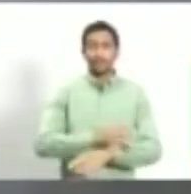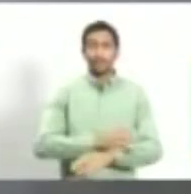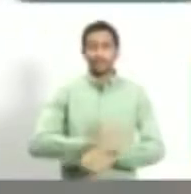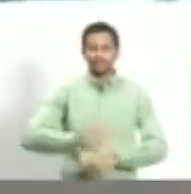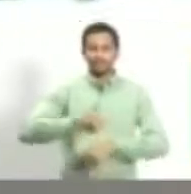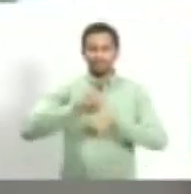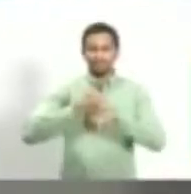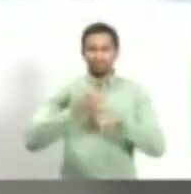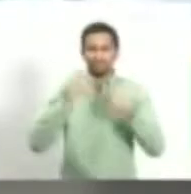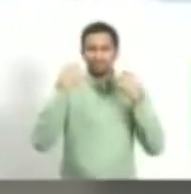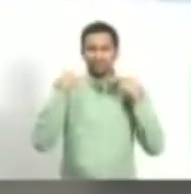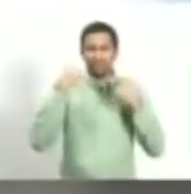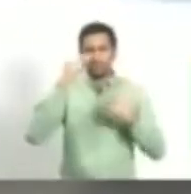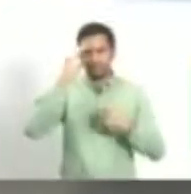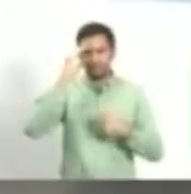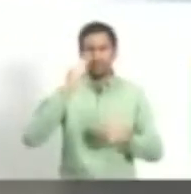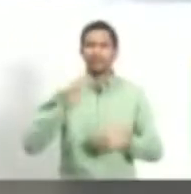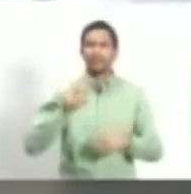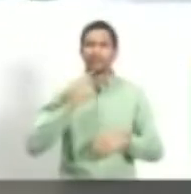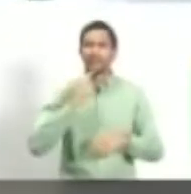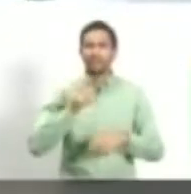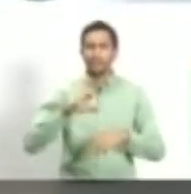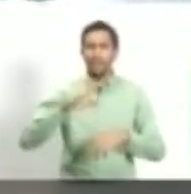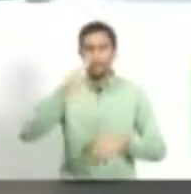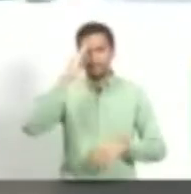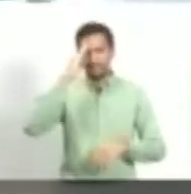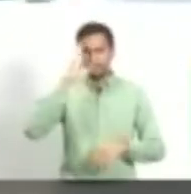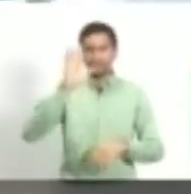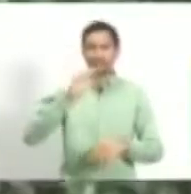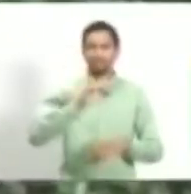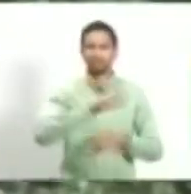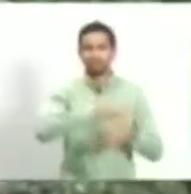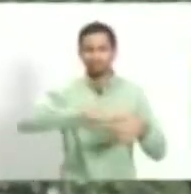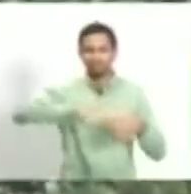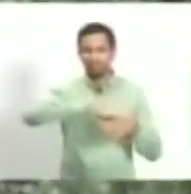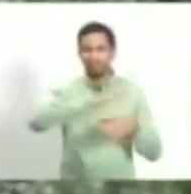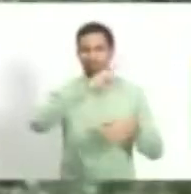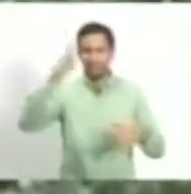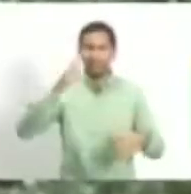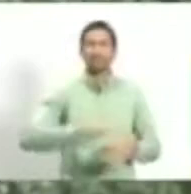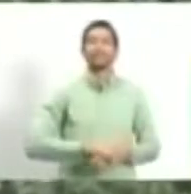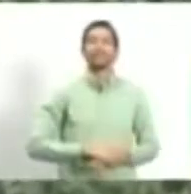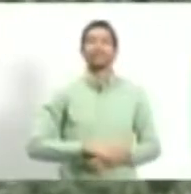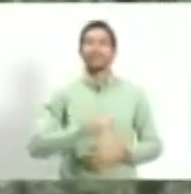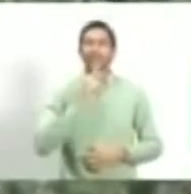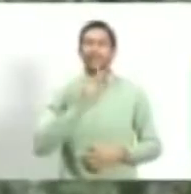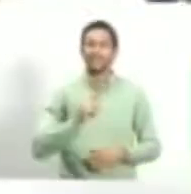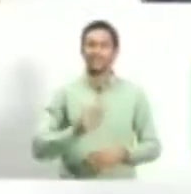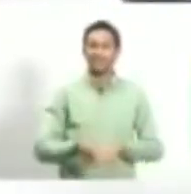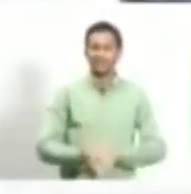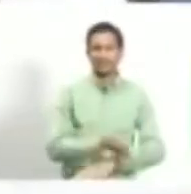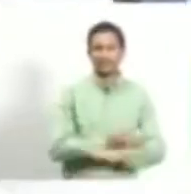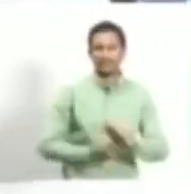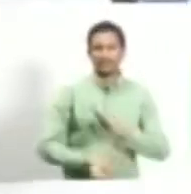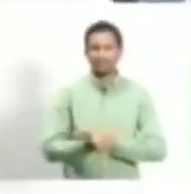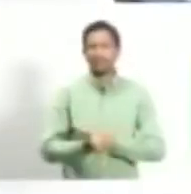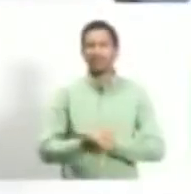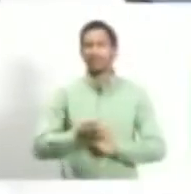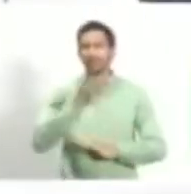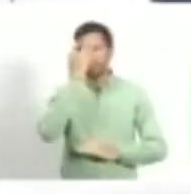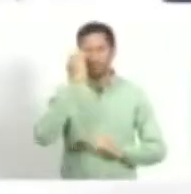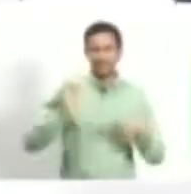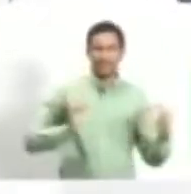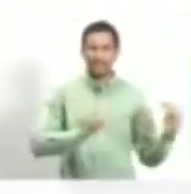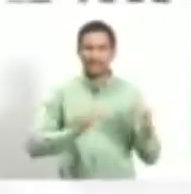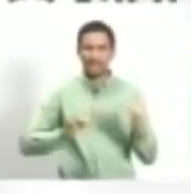Palomino, comandante encargado de la Metropolitana de Barranquilla, confirmó que esta acción sicarial hace parte de una de las tantas guerras libradas por